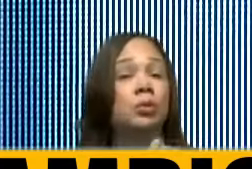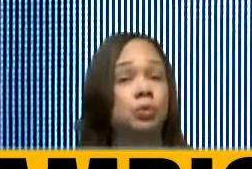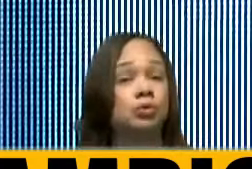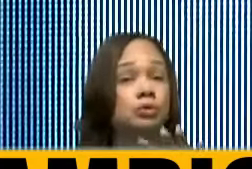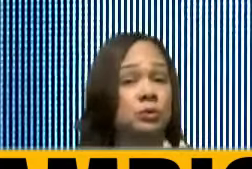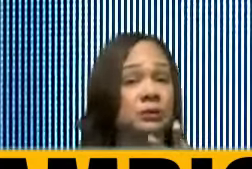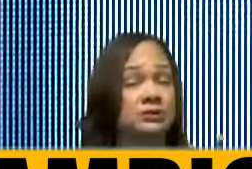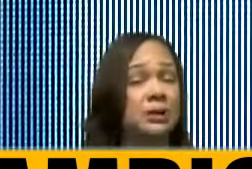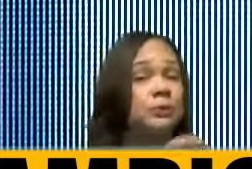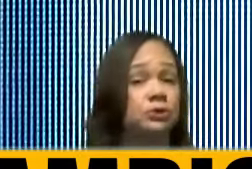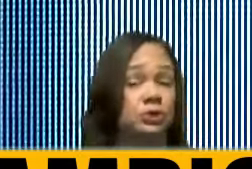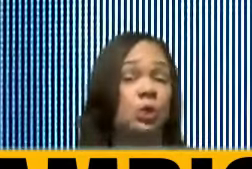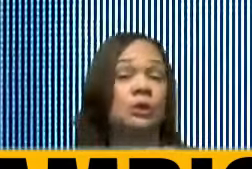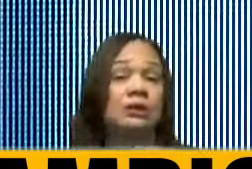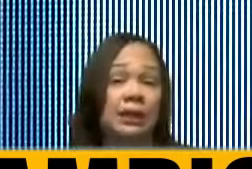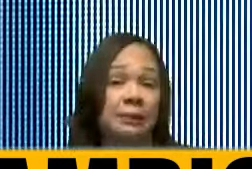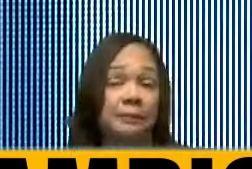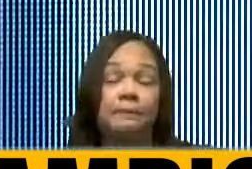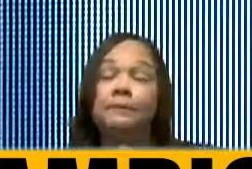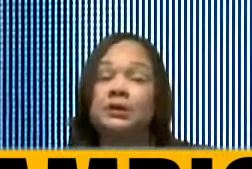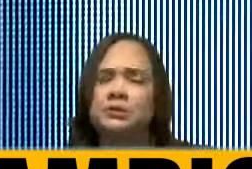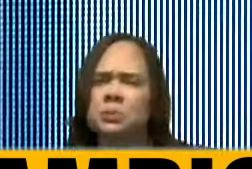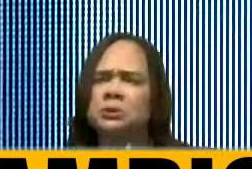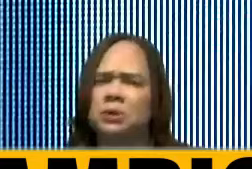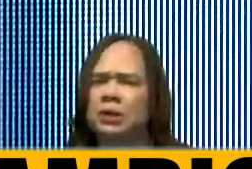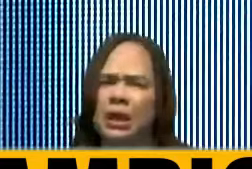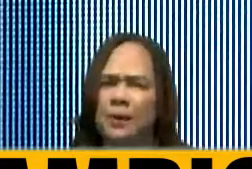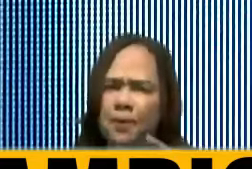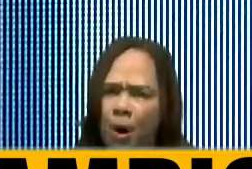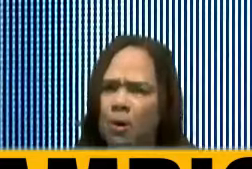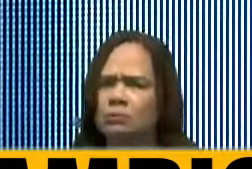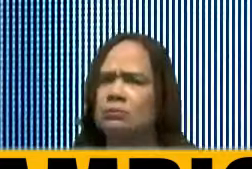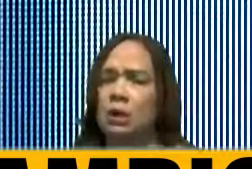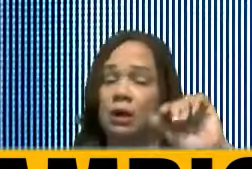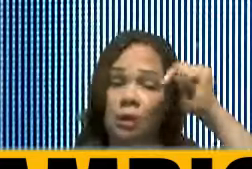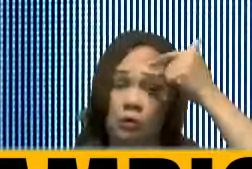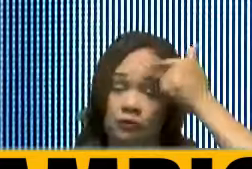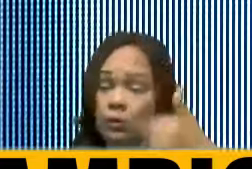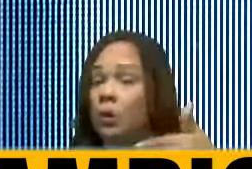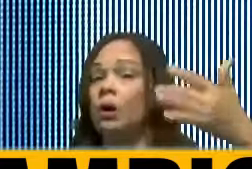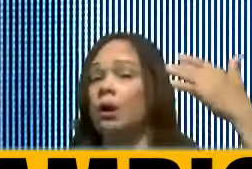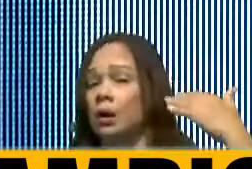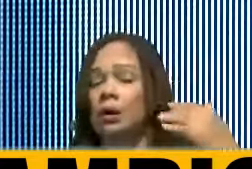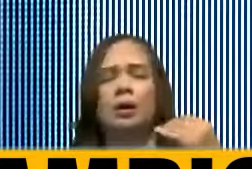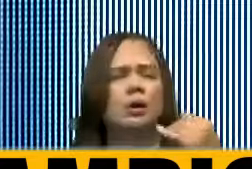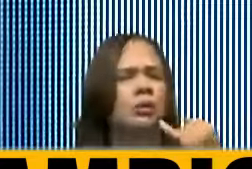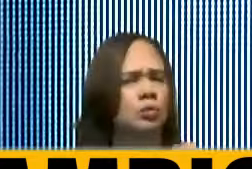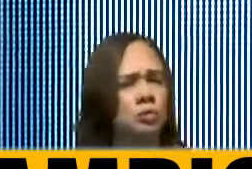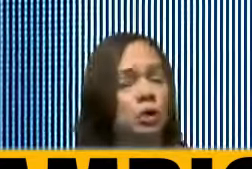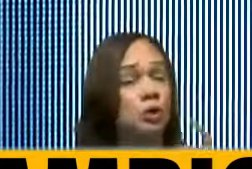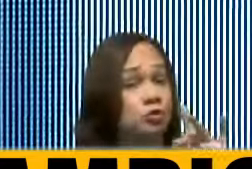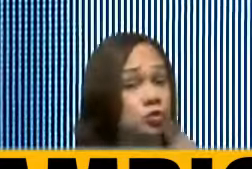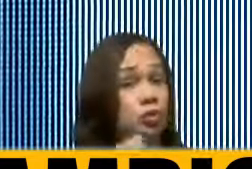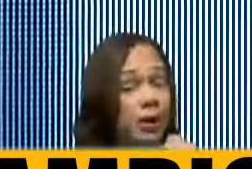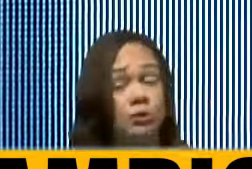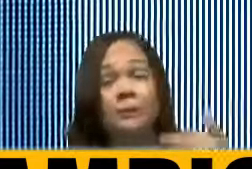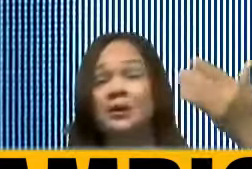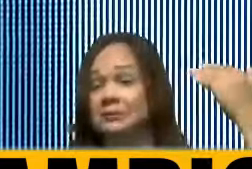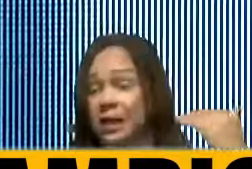por del presupuesto el nuestro alrededor en el gobierno anterior en los últimos los 8 años